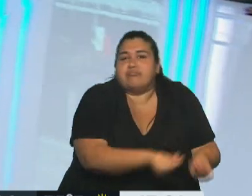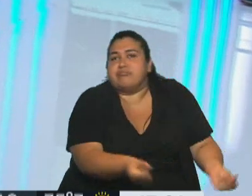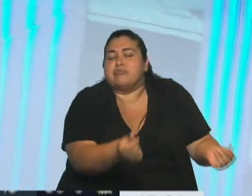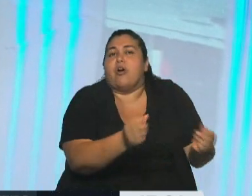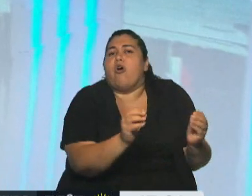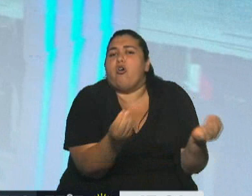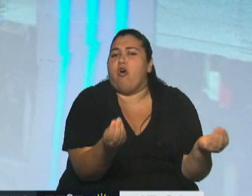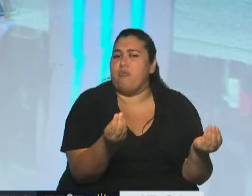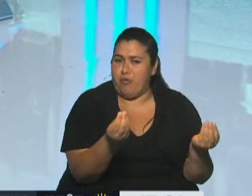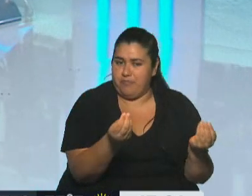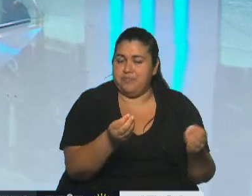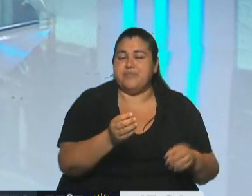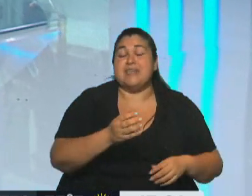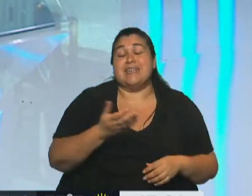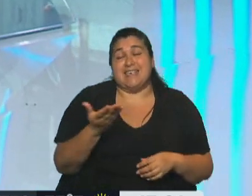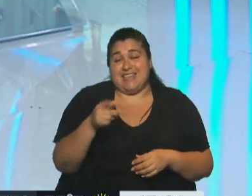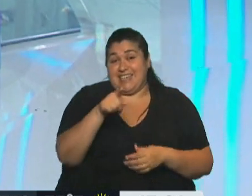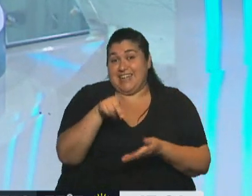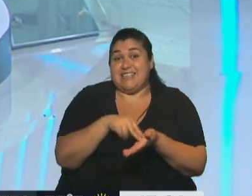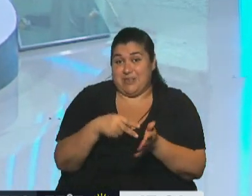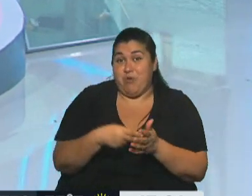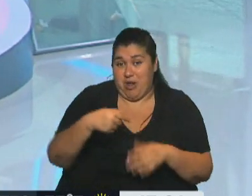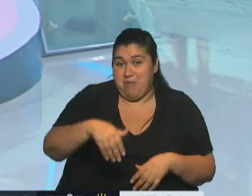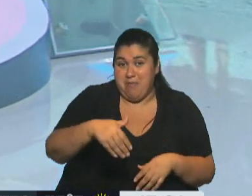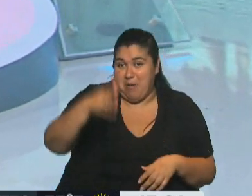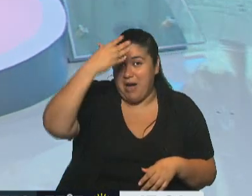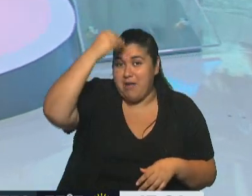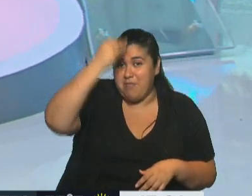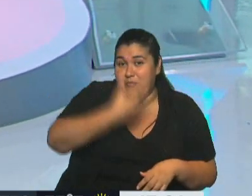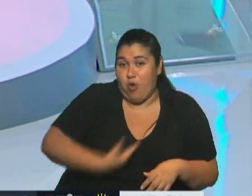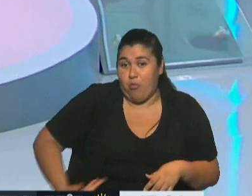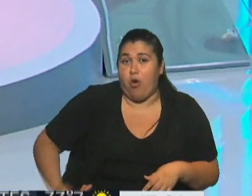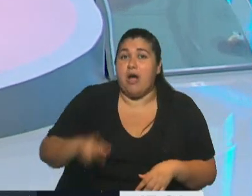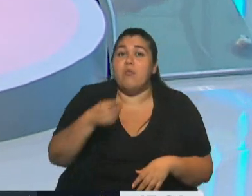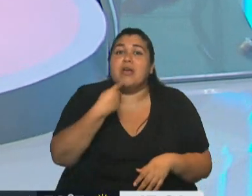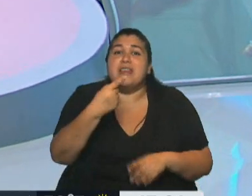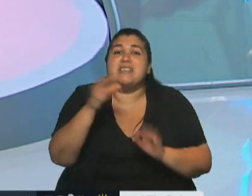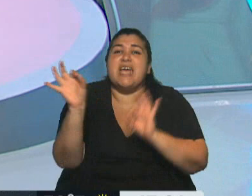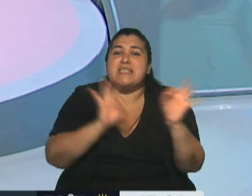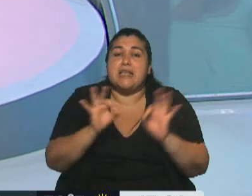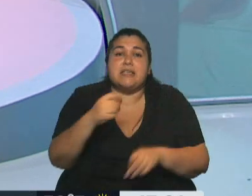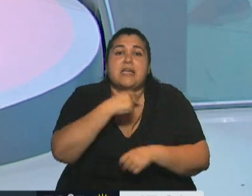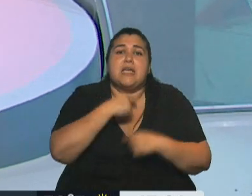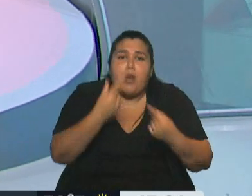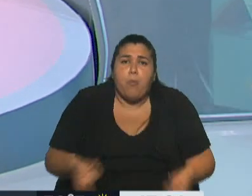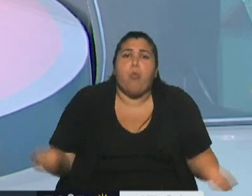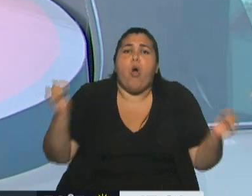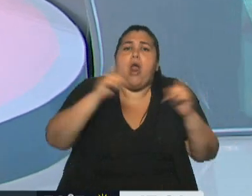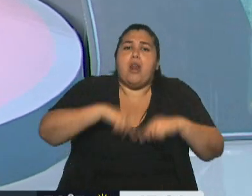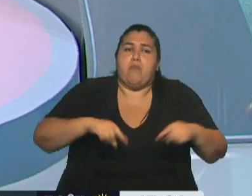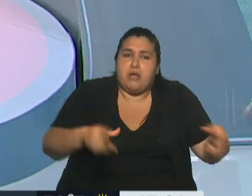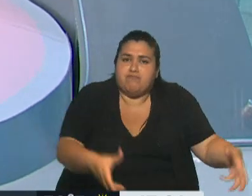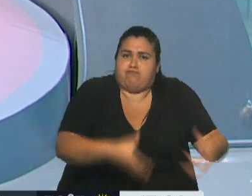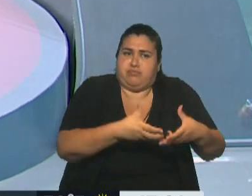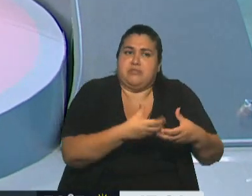Sí. Ese es el problema que va a tener Noboa. ¿Qué hace porque él habla de una ¿qué hace con los represiva? jueces, los fiscales y parte de las